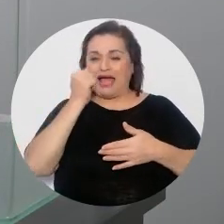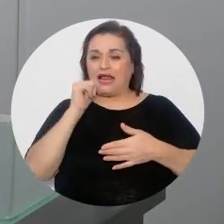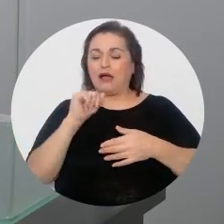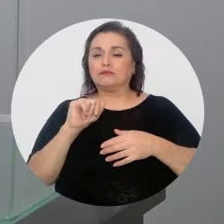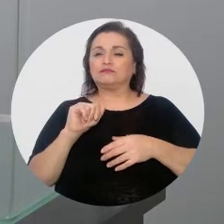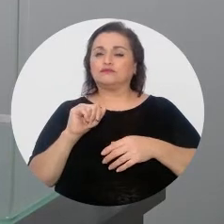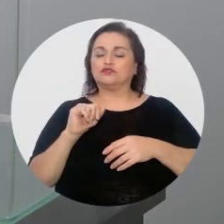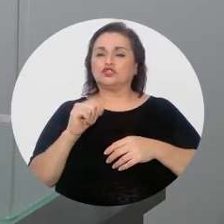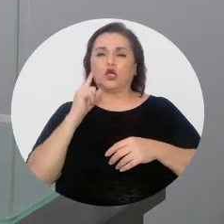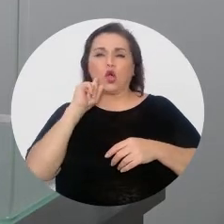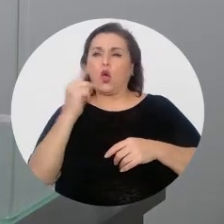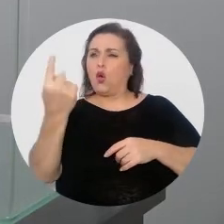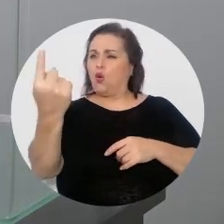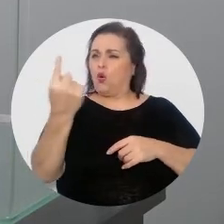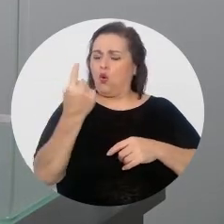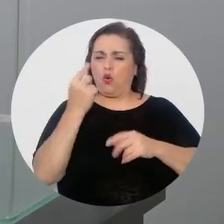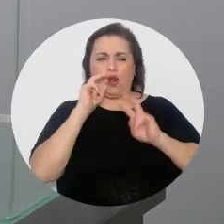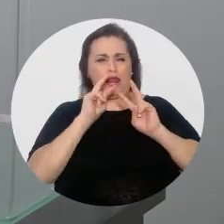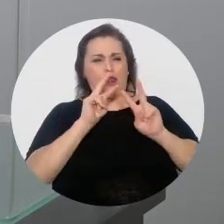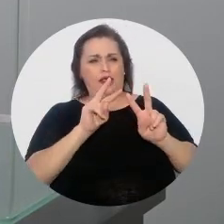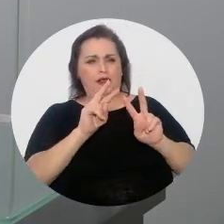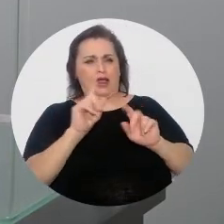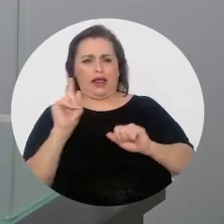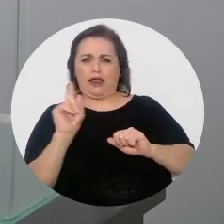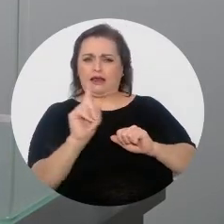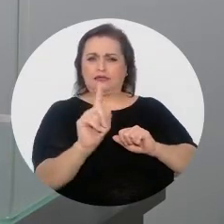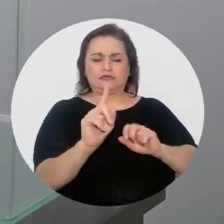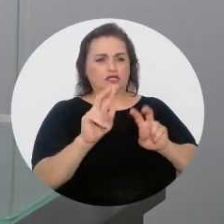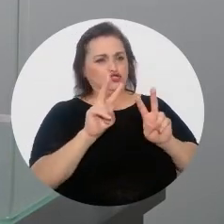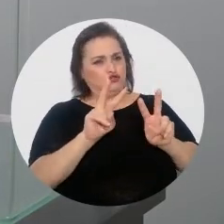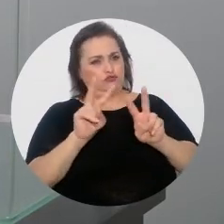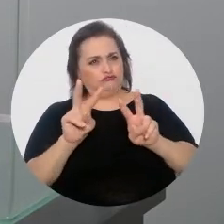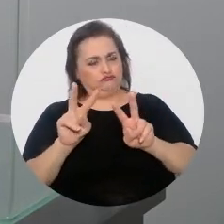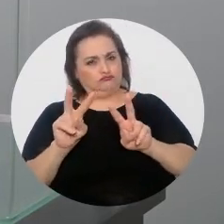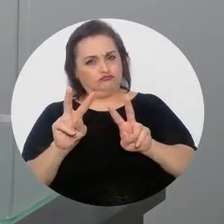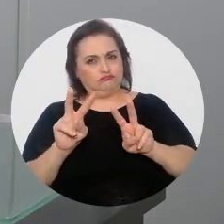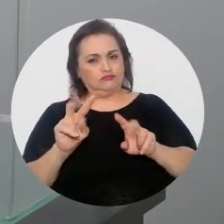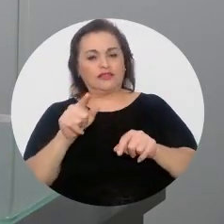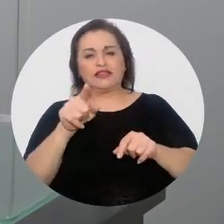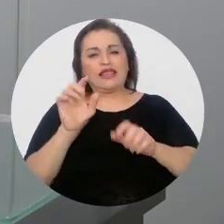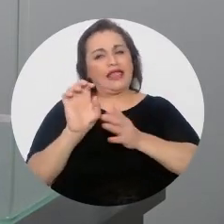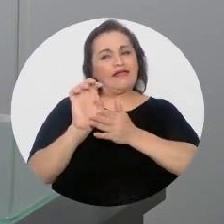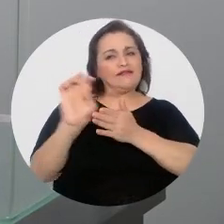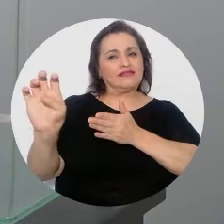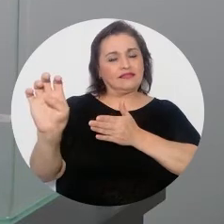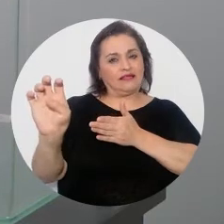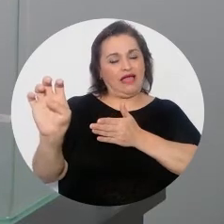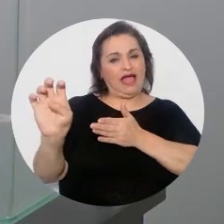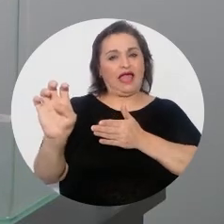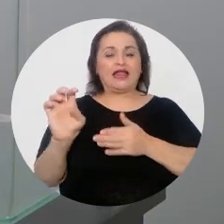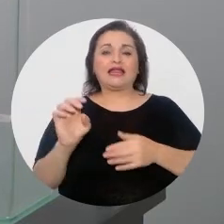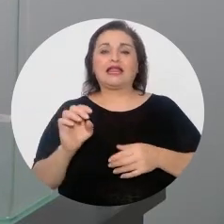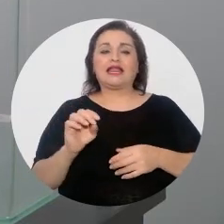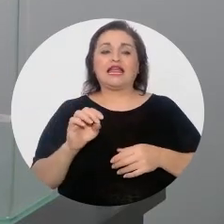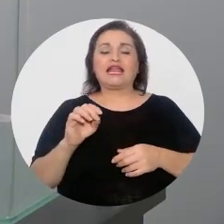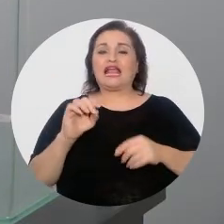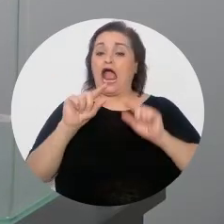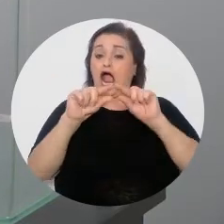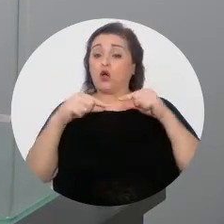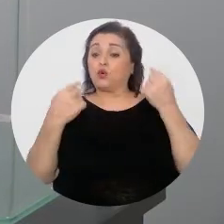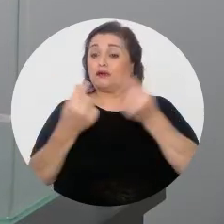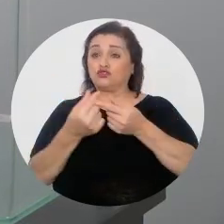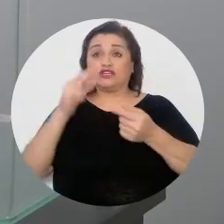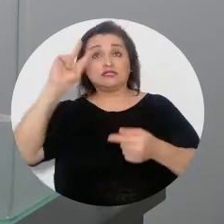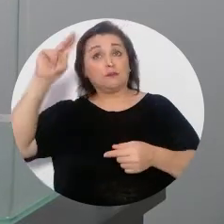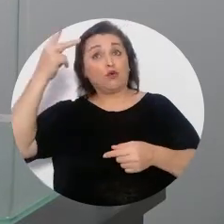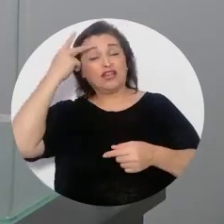una oligarquización de la democracia, si lo podemos llamar de alguna manera, y evitar que las